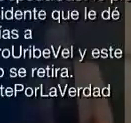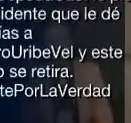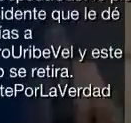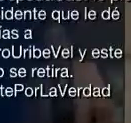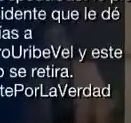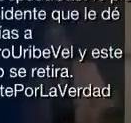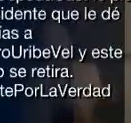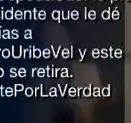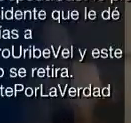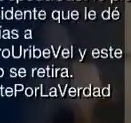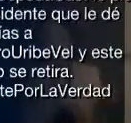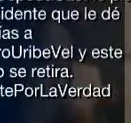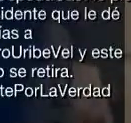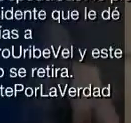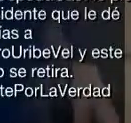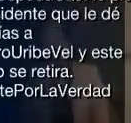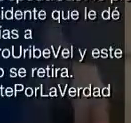Molina